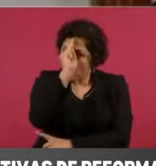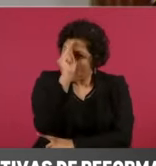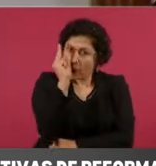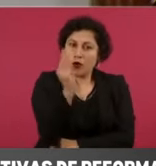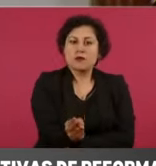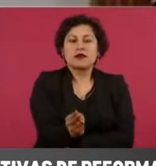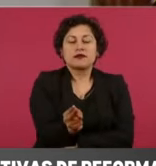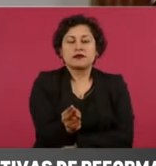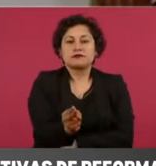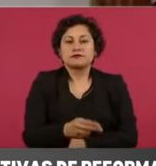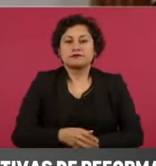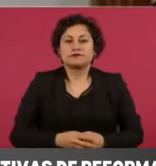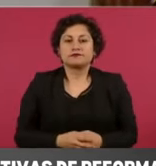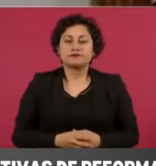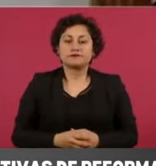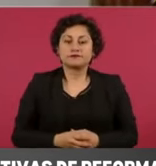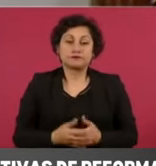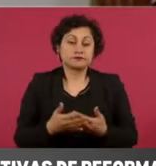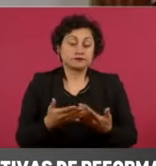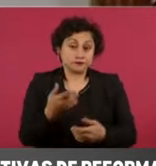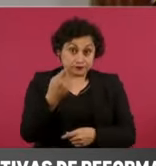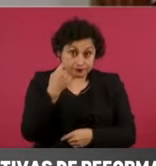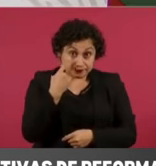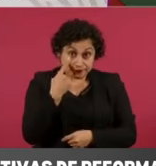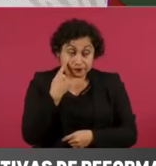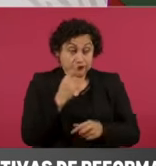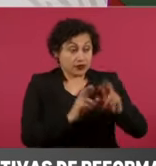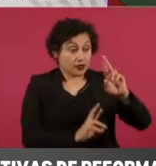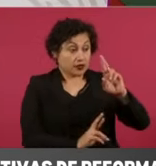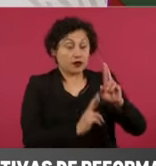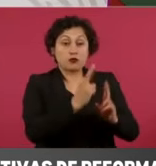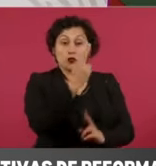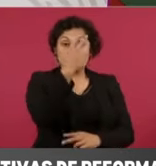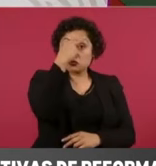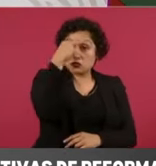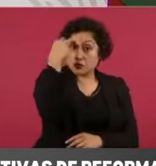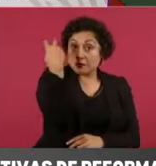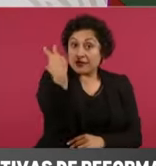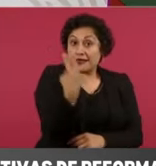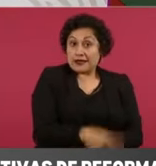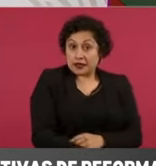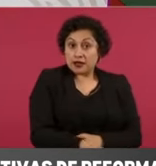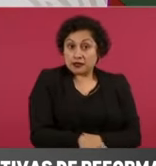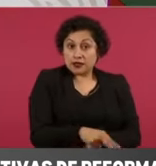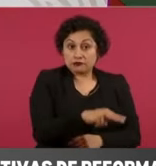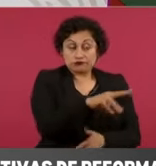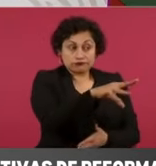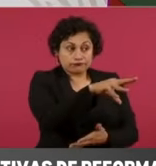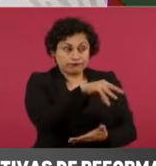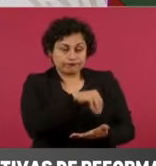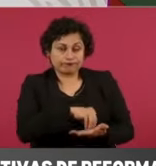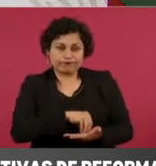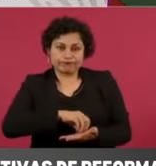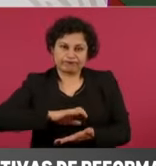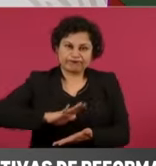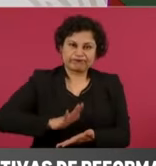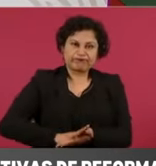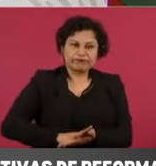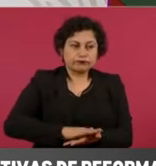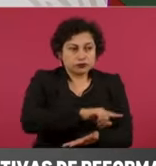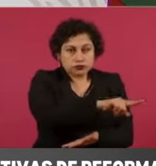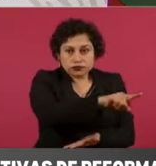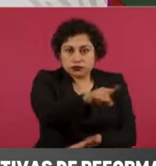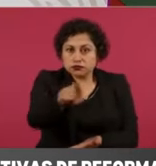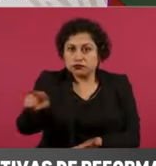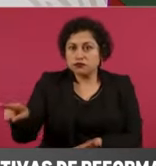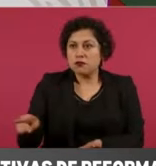Con la Revolución Mexicana se retoman estas demandas populares y se agregan